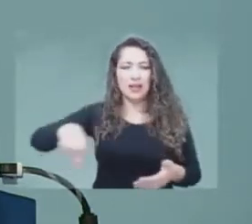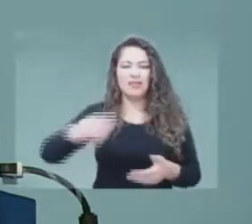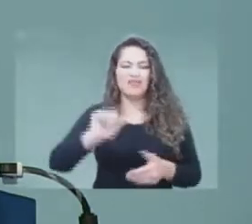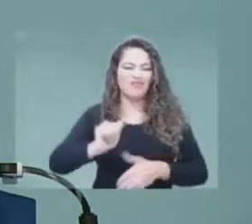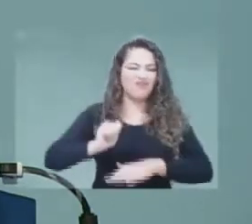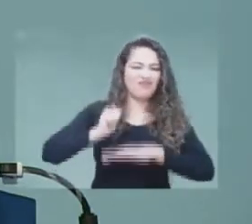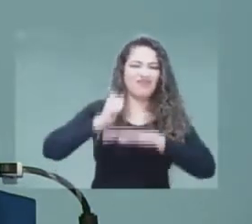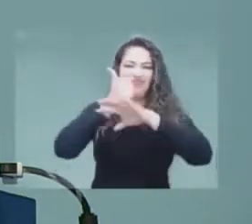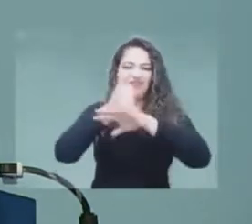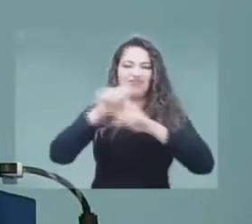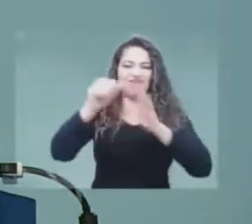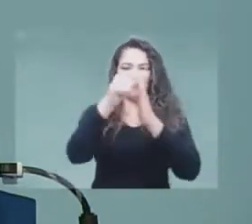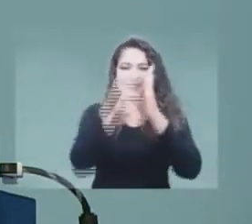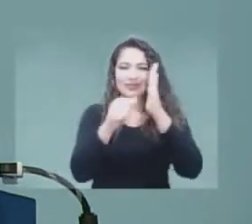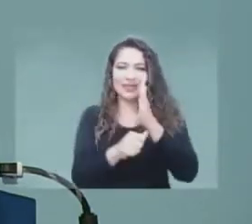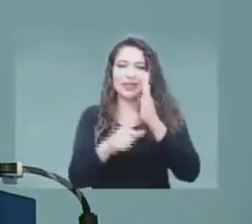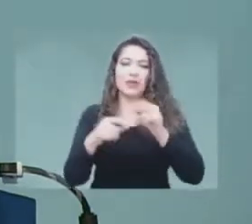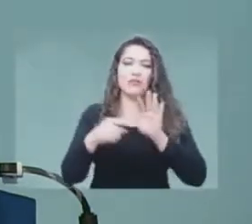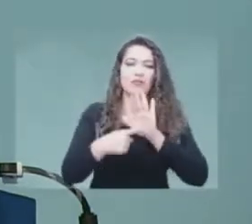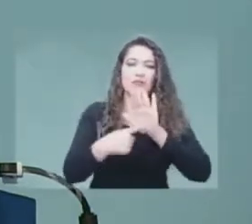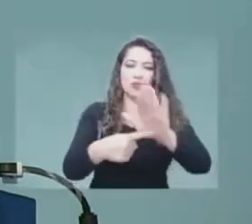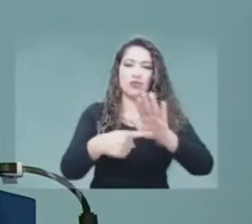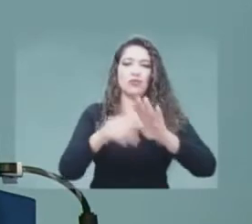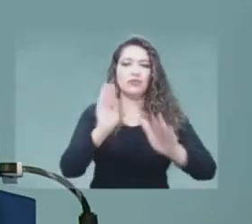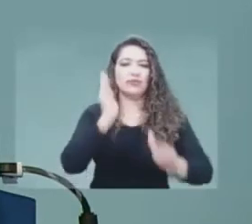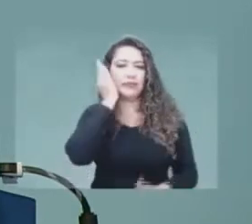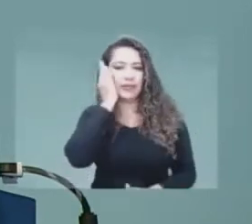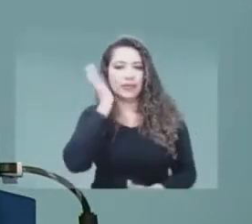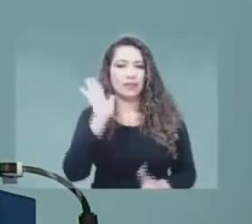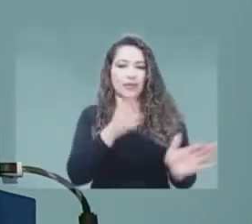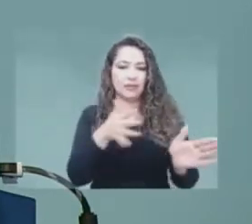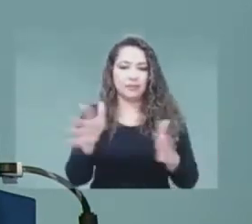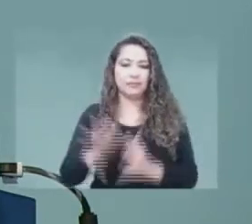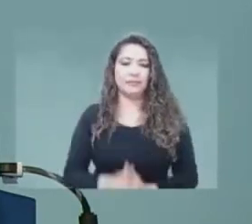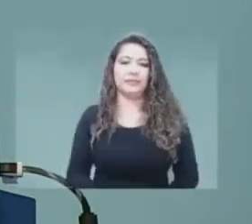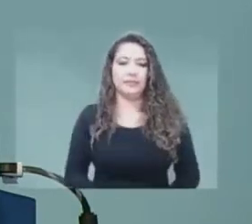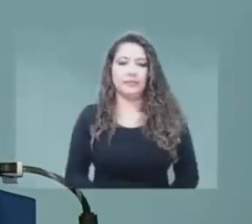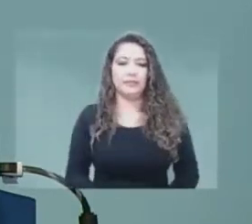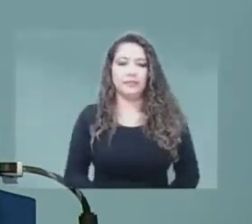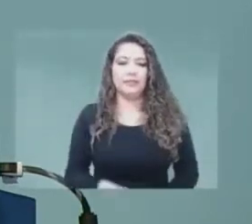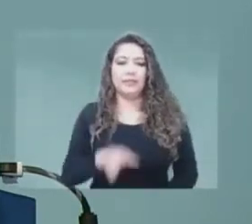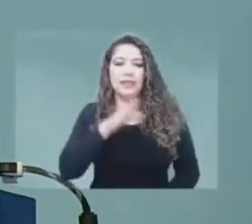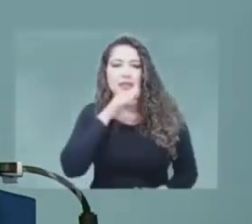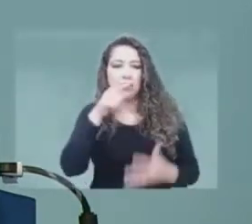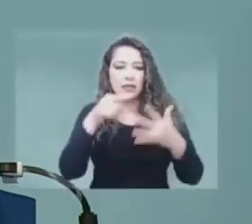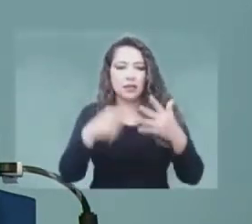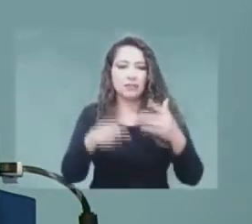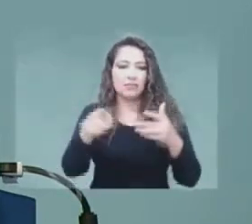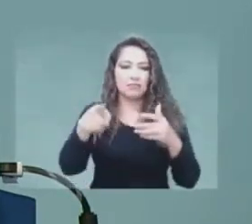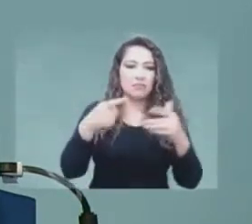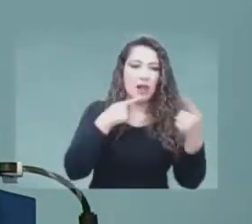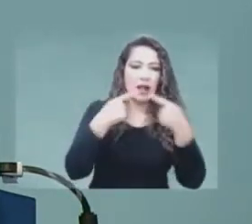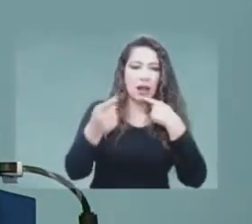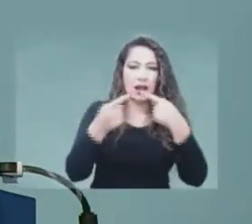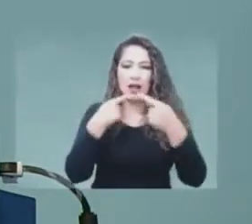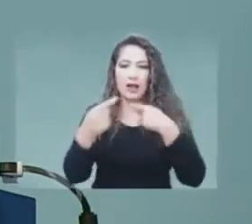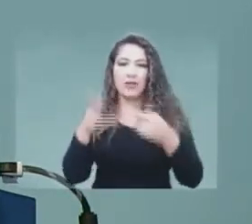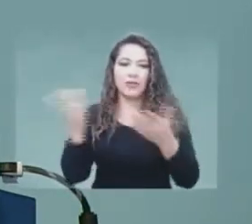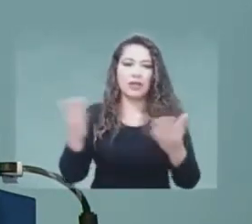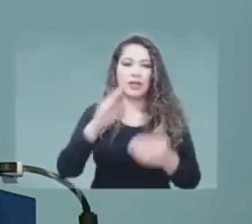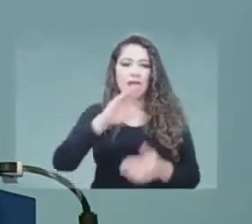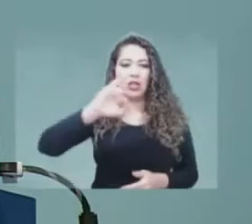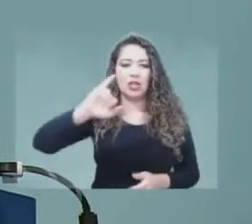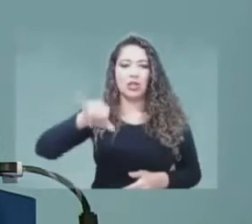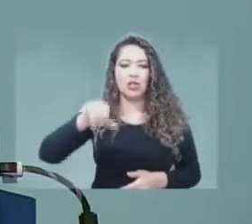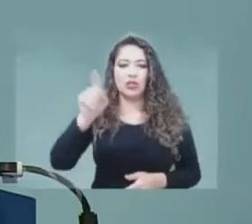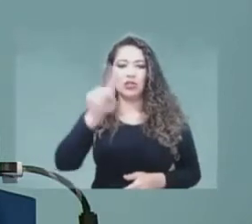industria móvil. Y como panelistas nos acompañan Josh Luxa, trabaja como ingeniero para la Agencia Federal de Redes